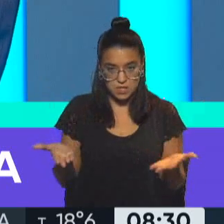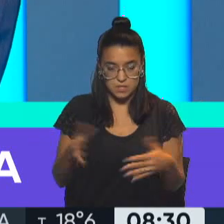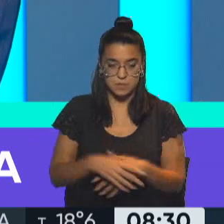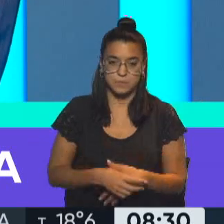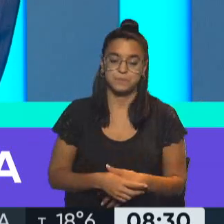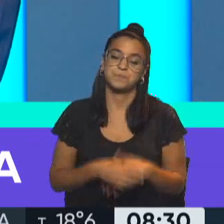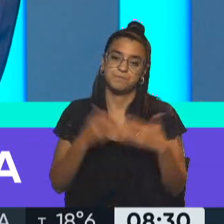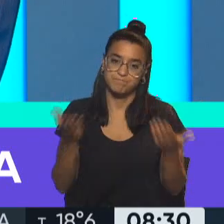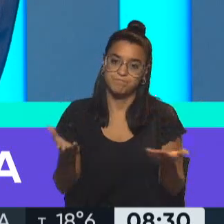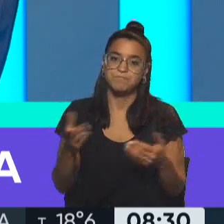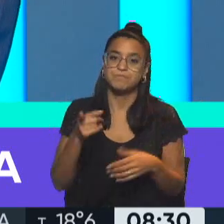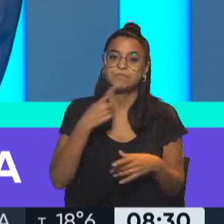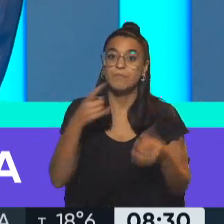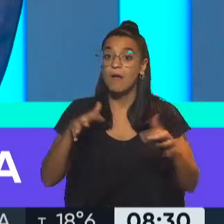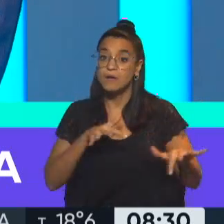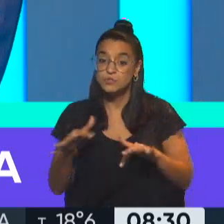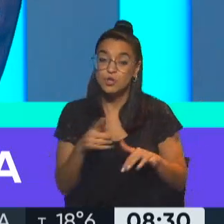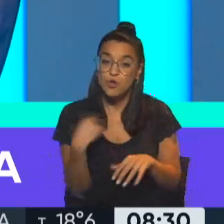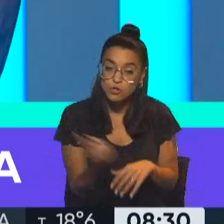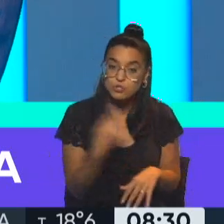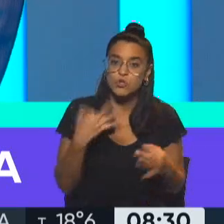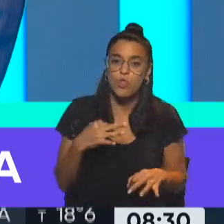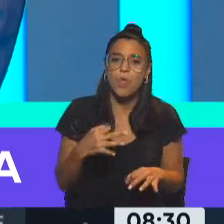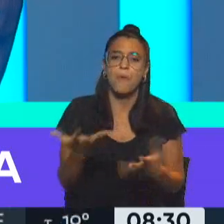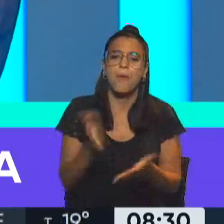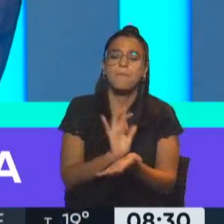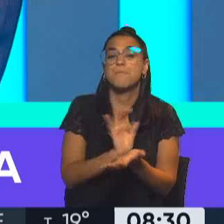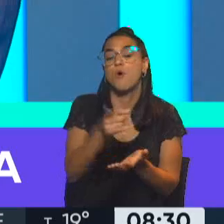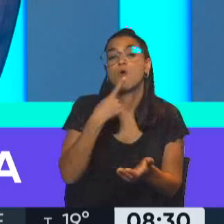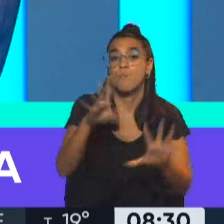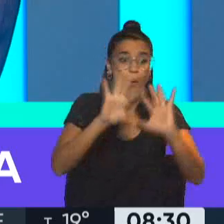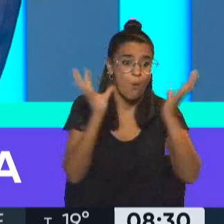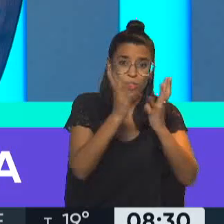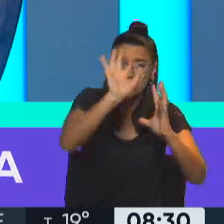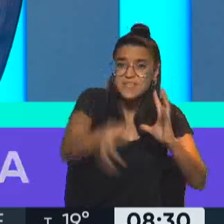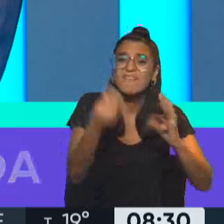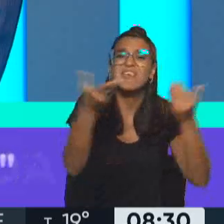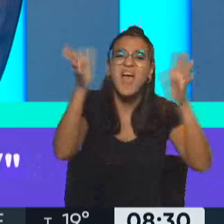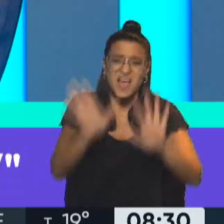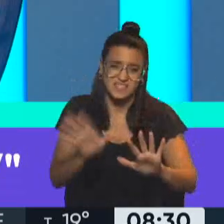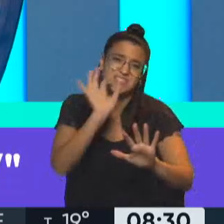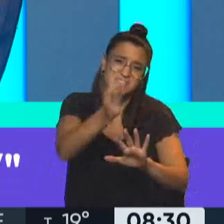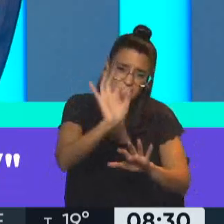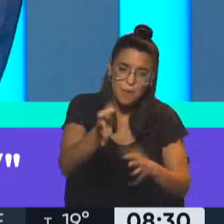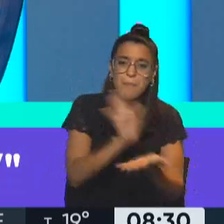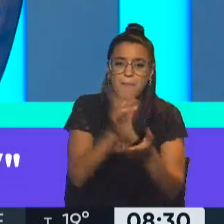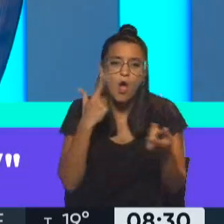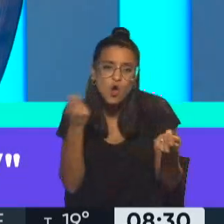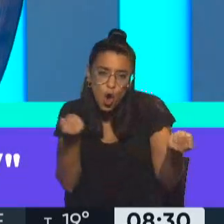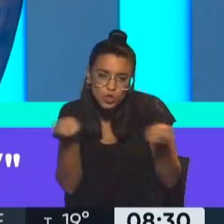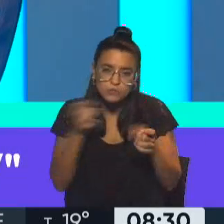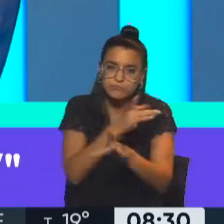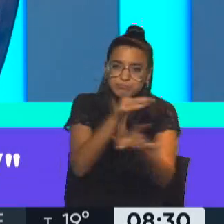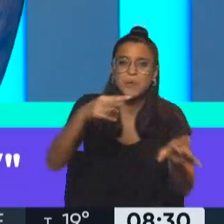y entonces las acciones que tenemos que tomar el mundo ya sabe que tenemos que hacer para poder controlar la epidemia